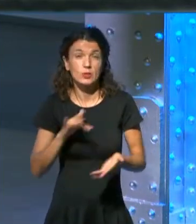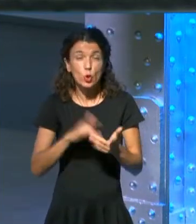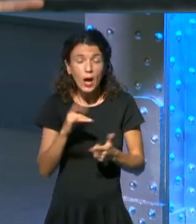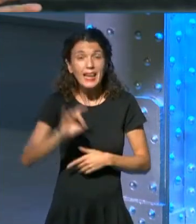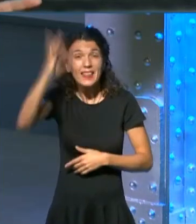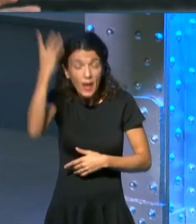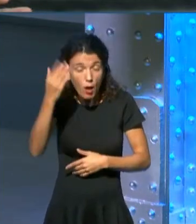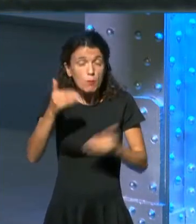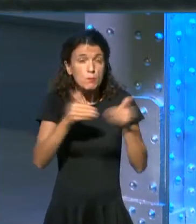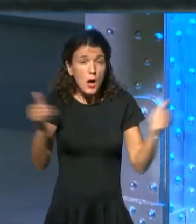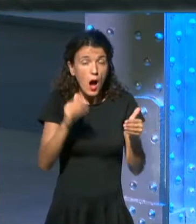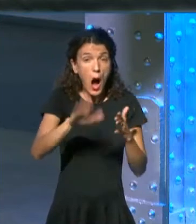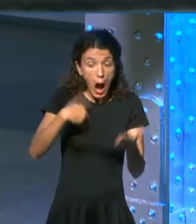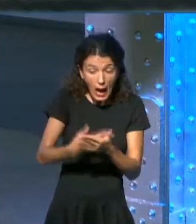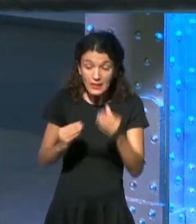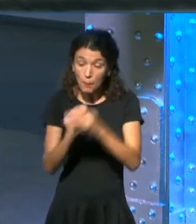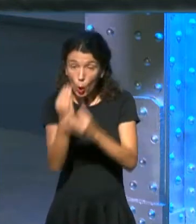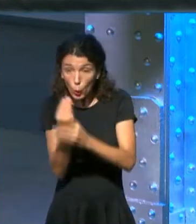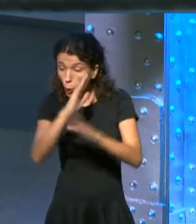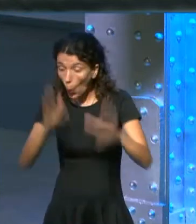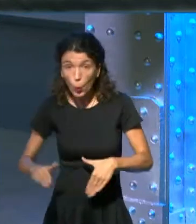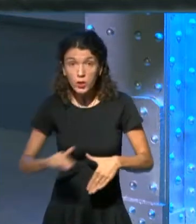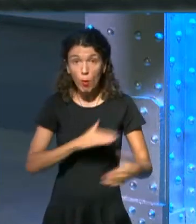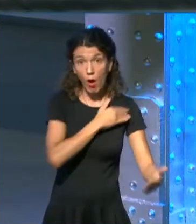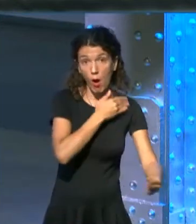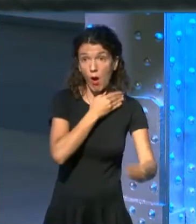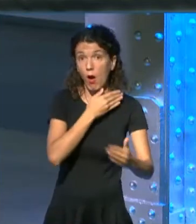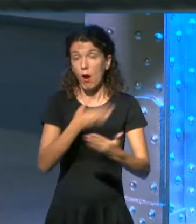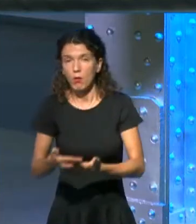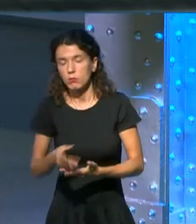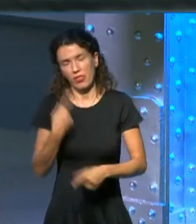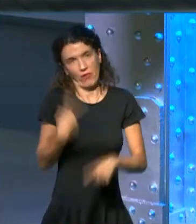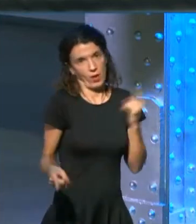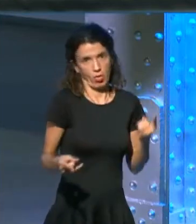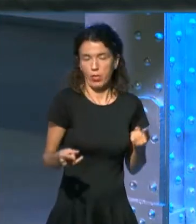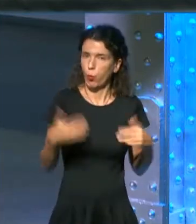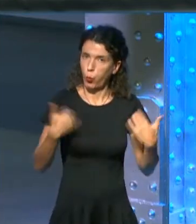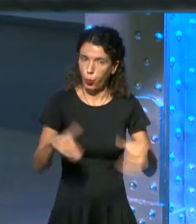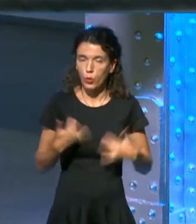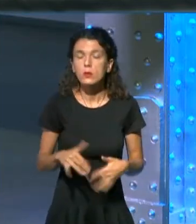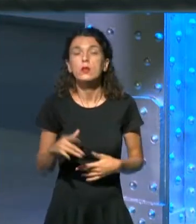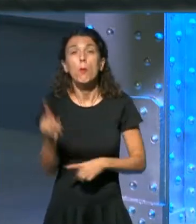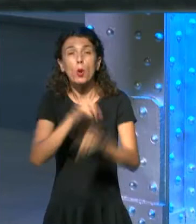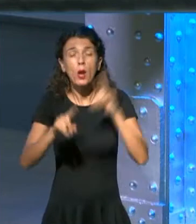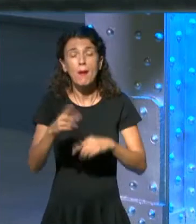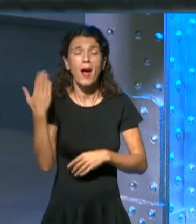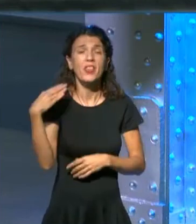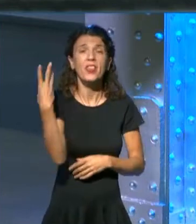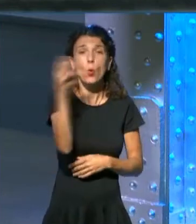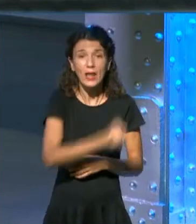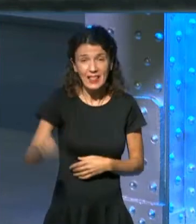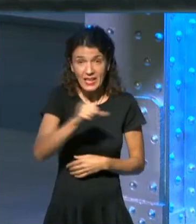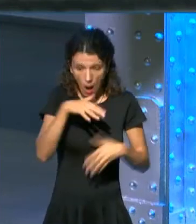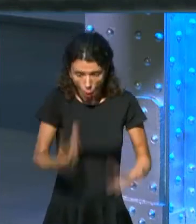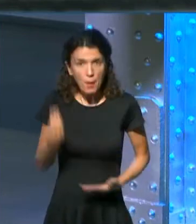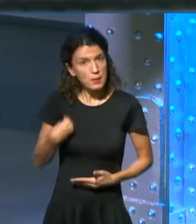idea inicial hasta el producto final, pues solía haber bastante diferencia. Bueno, problemas de hace 50 años que seguimos teniendo hoy